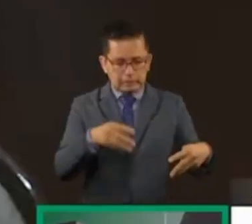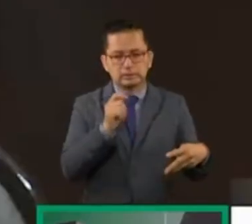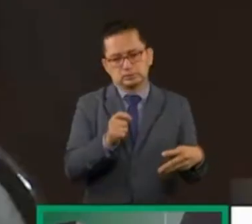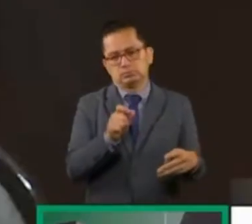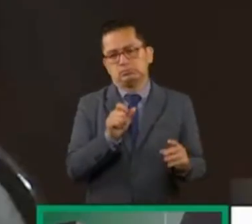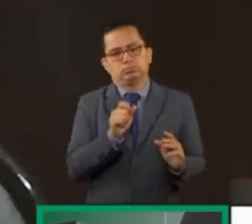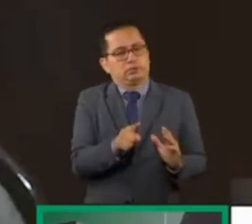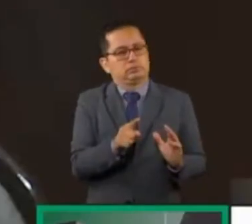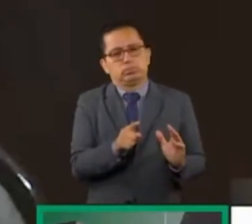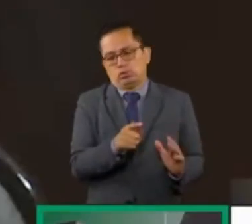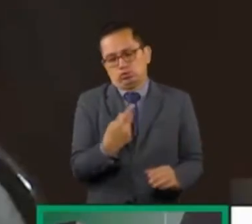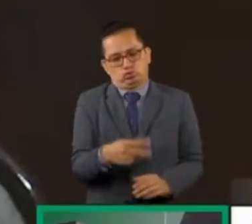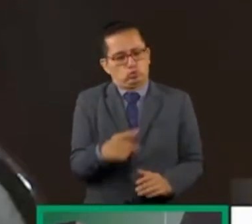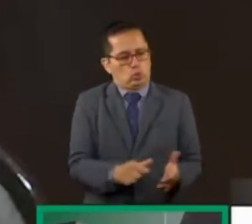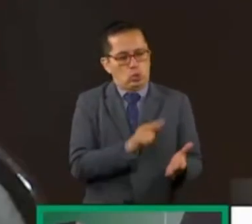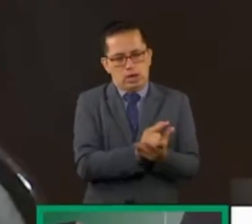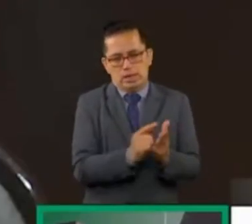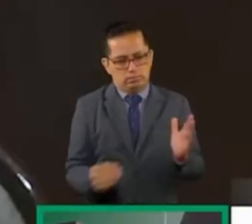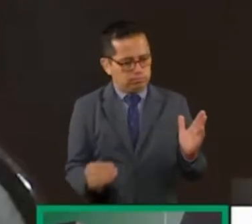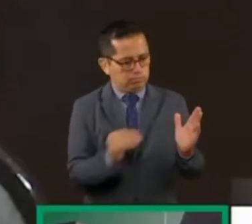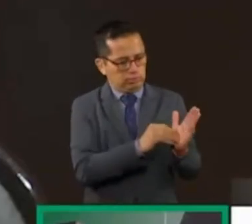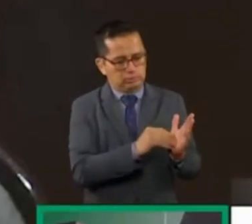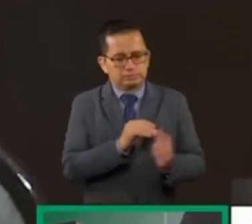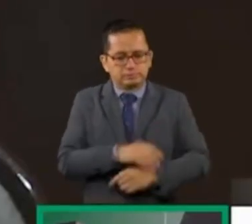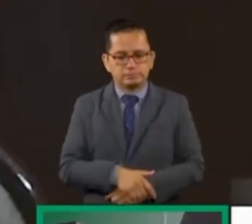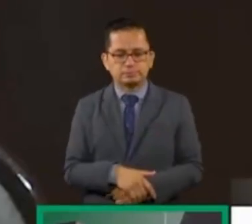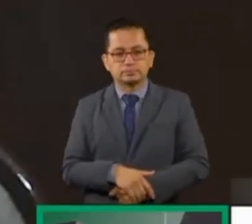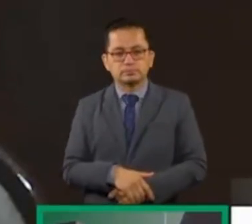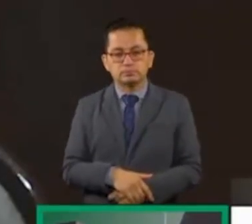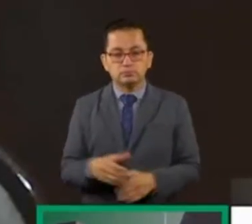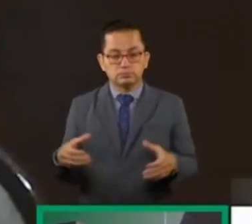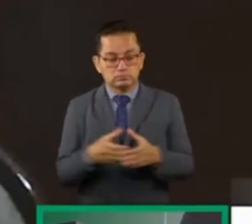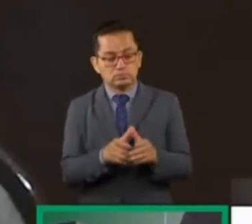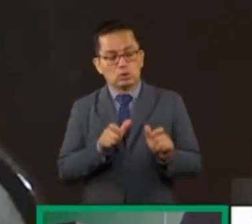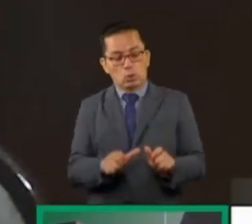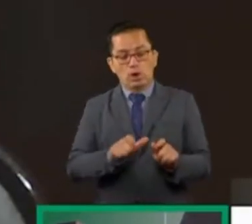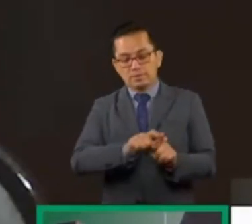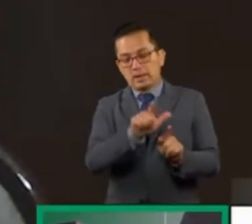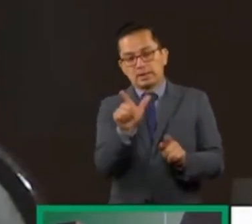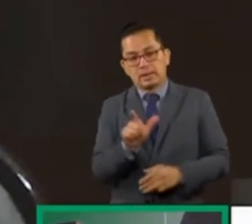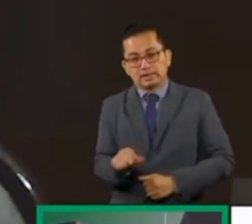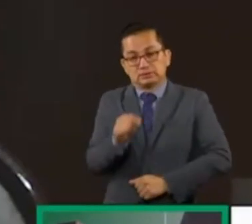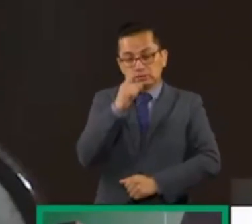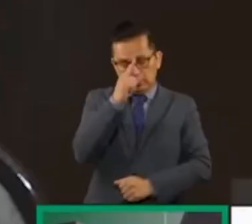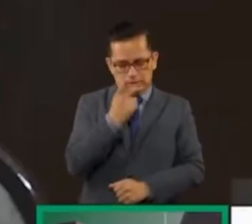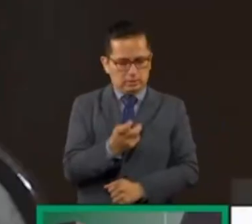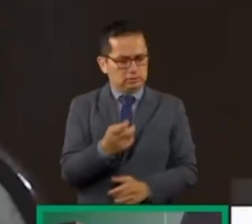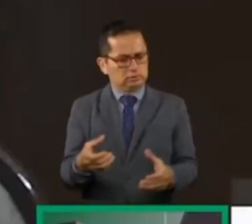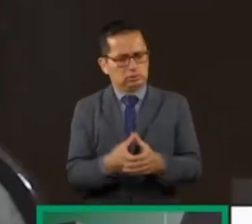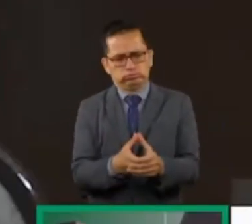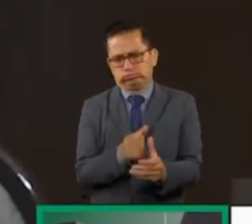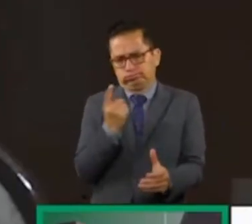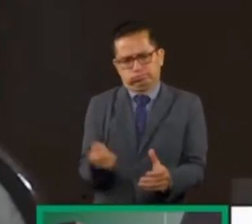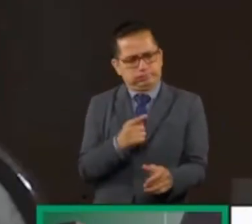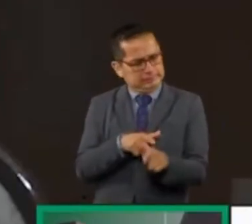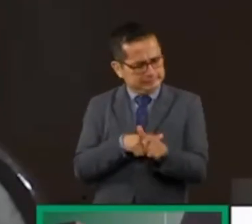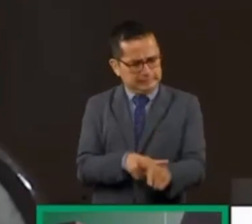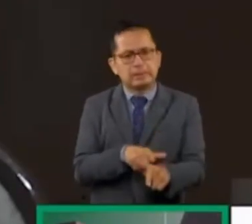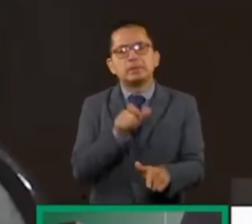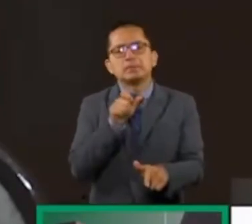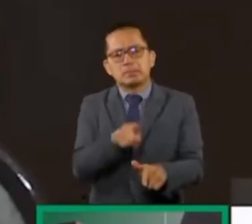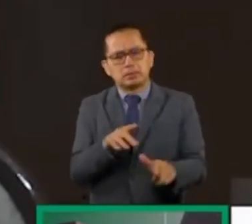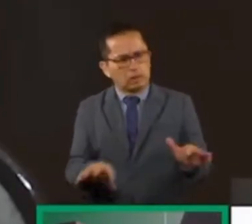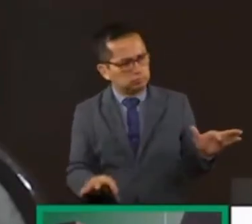previstas en su propia ley. La Guardia Nacional, como Fuerza Armada Permanente, dependiente de la Secretaría del Ramo de